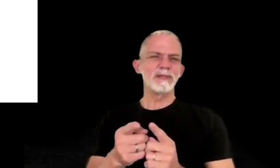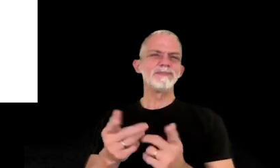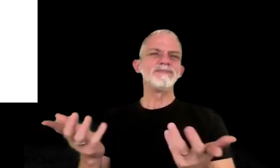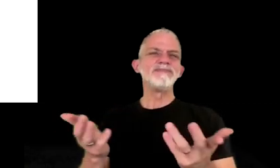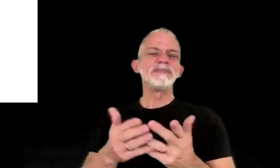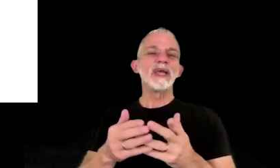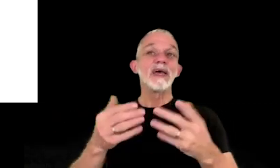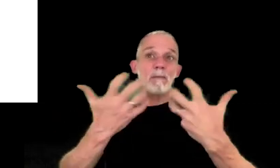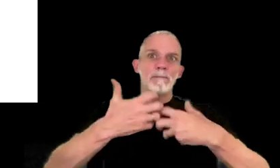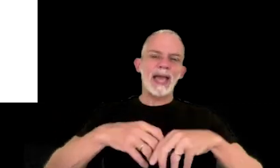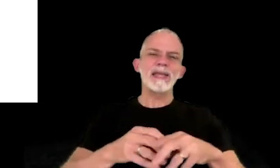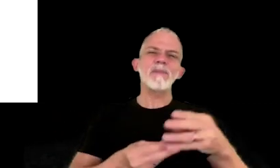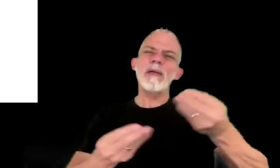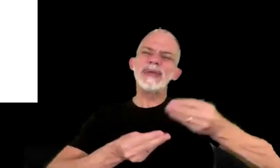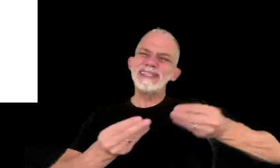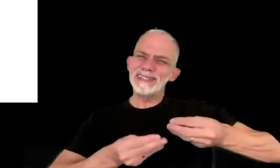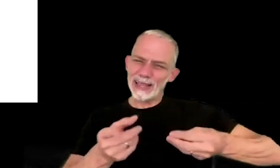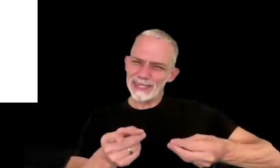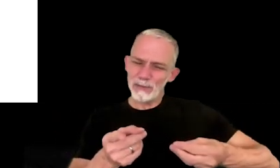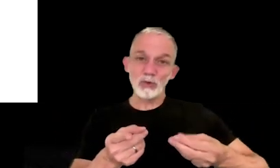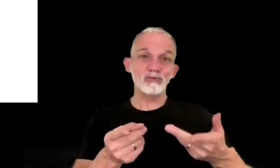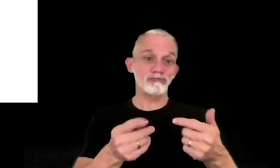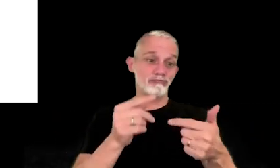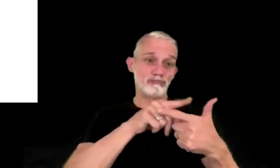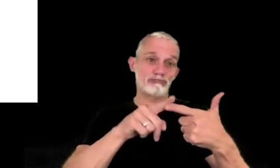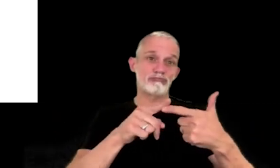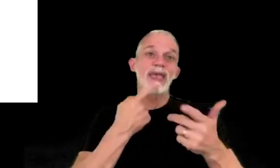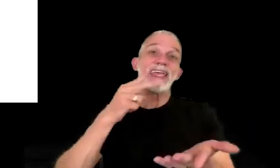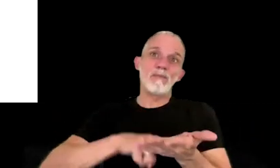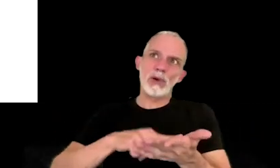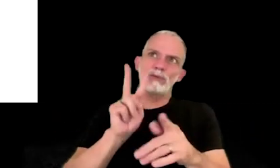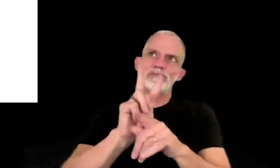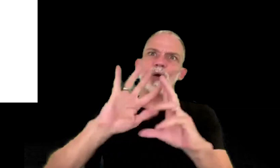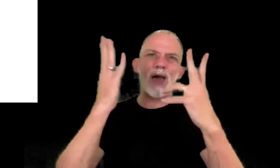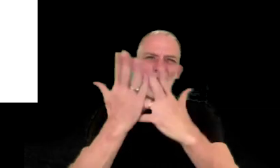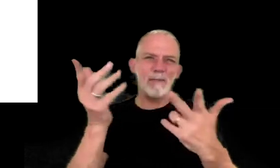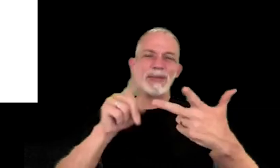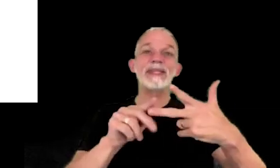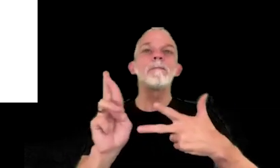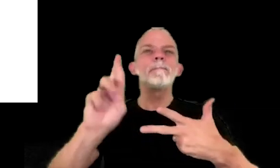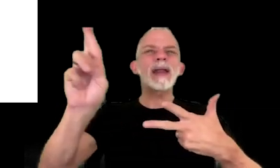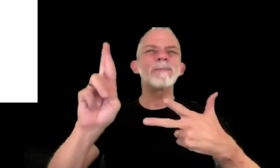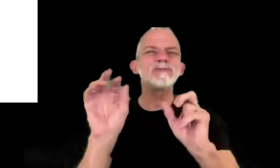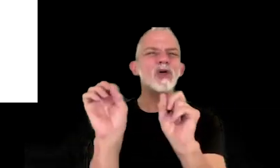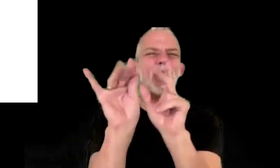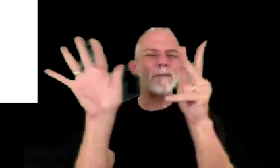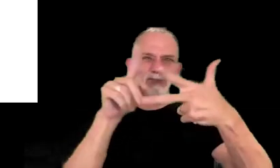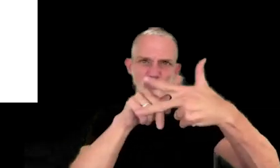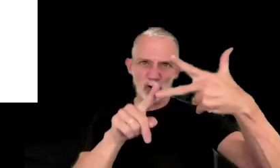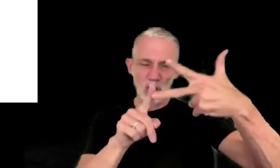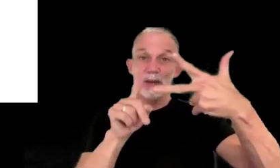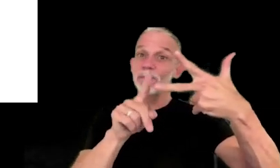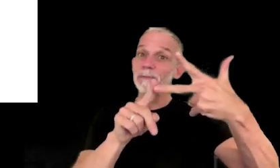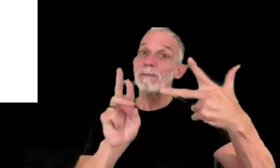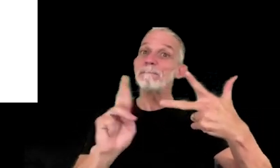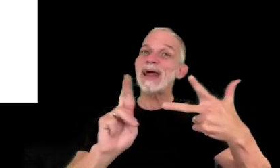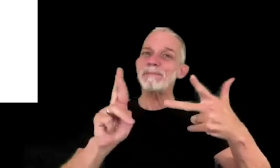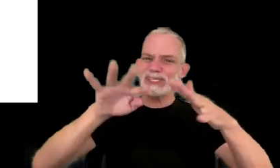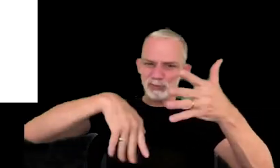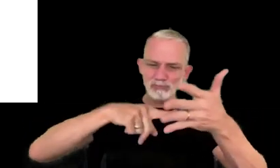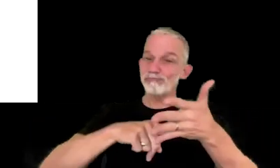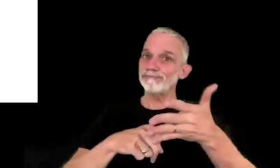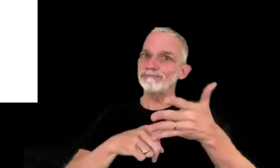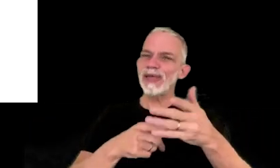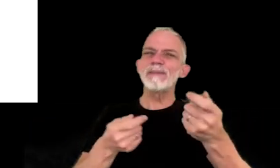mecanismos administrativos, los tributos ambientales y los permisos de emisión. Pero tengan en cuenta que el permiso de emisión va a ser el mercado de